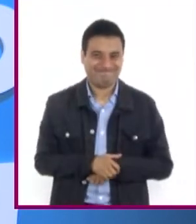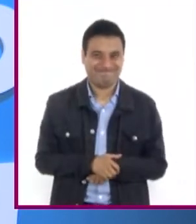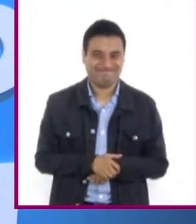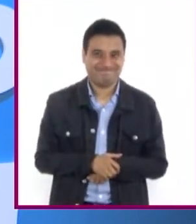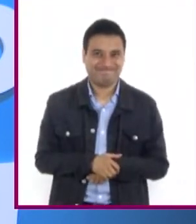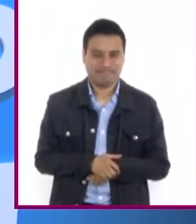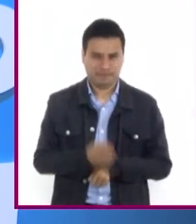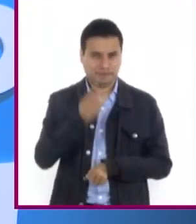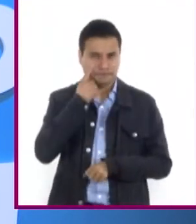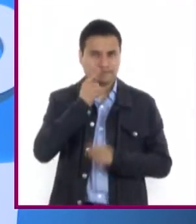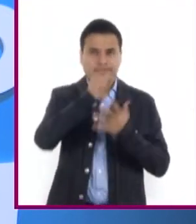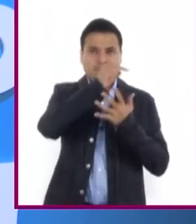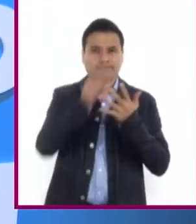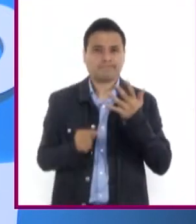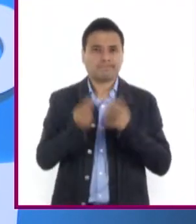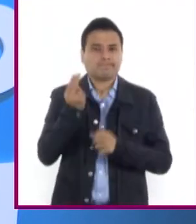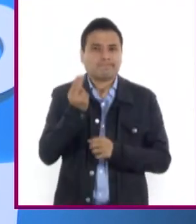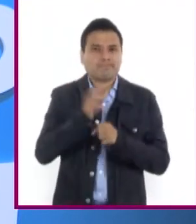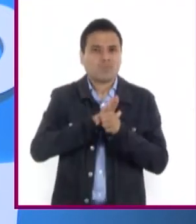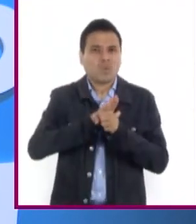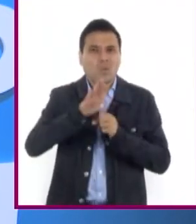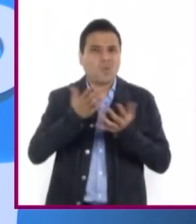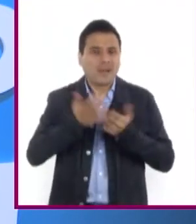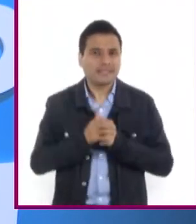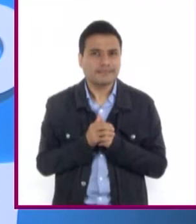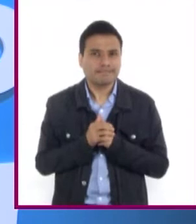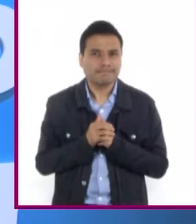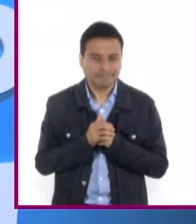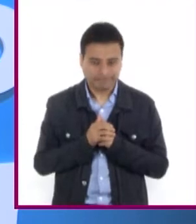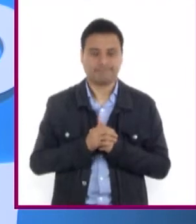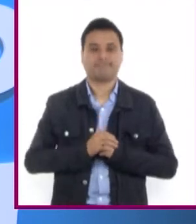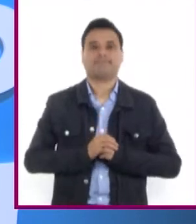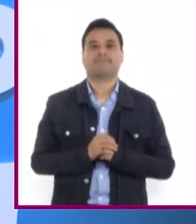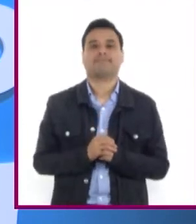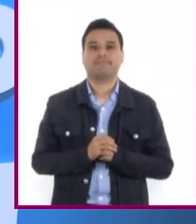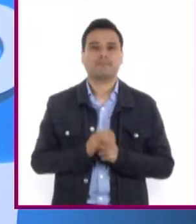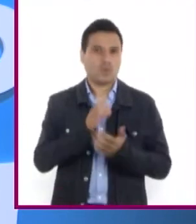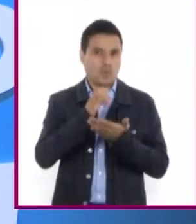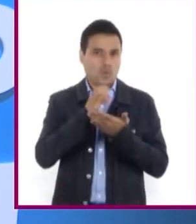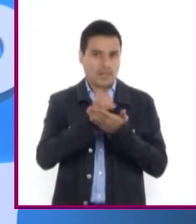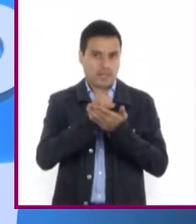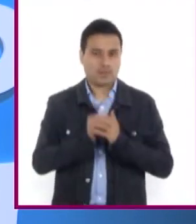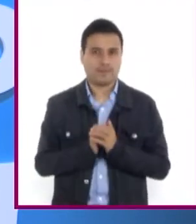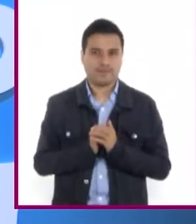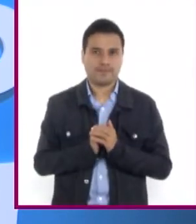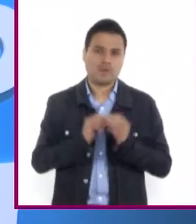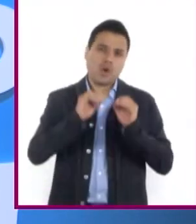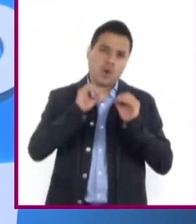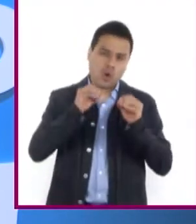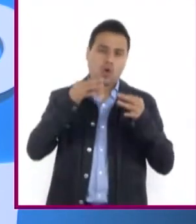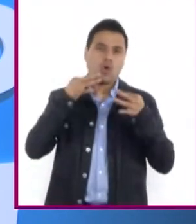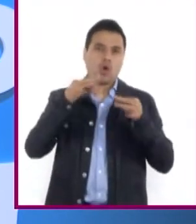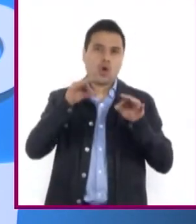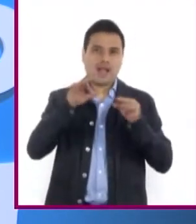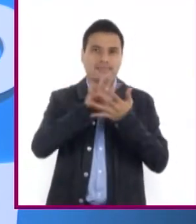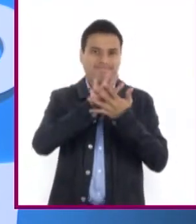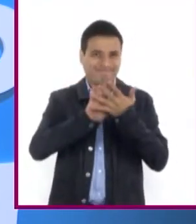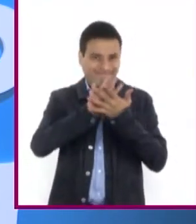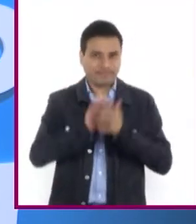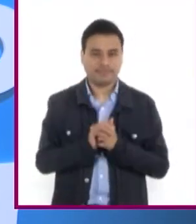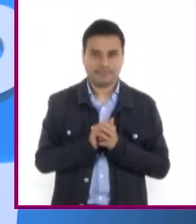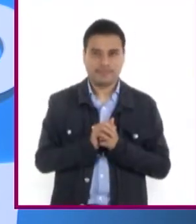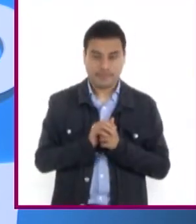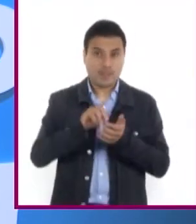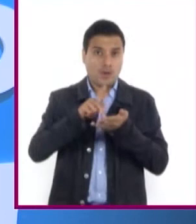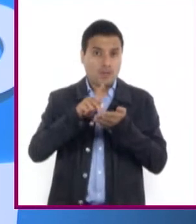Los materiales que vamos a utilizar en esta sesión son los siguientes: un cuaderno o una hoja cuadriculada, un